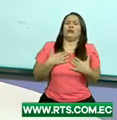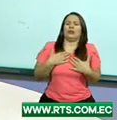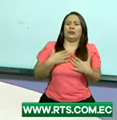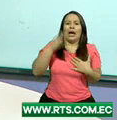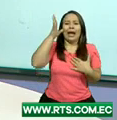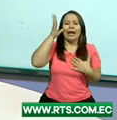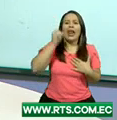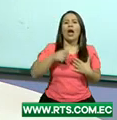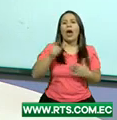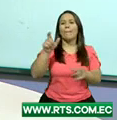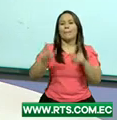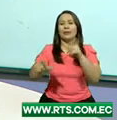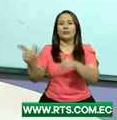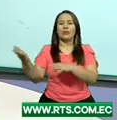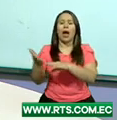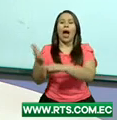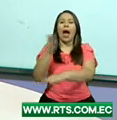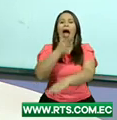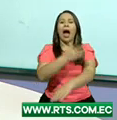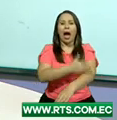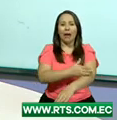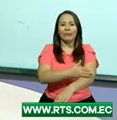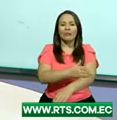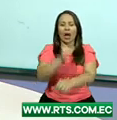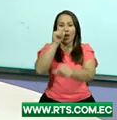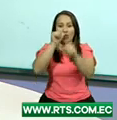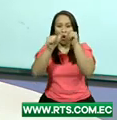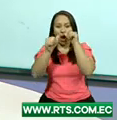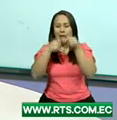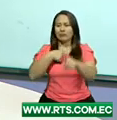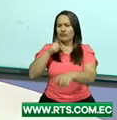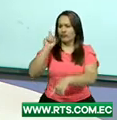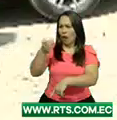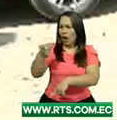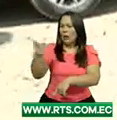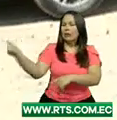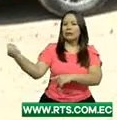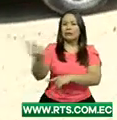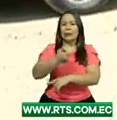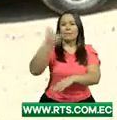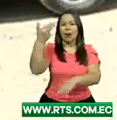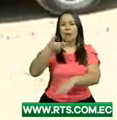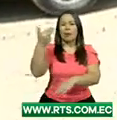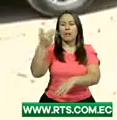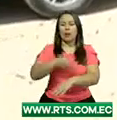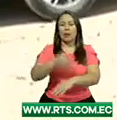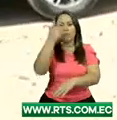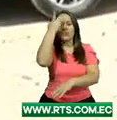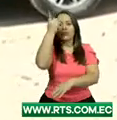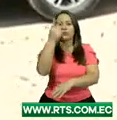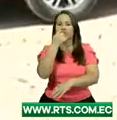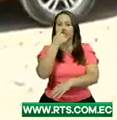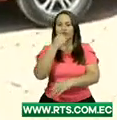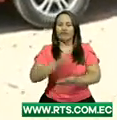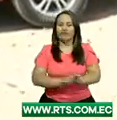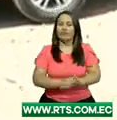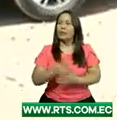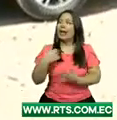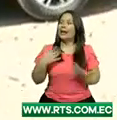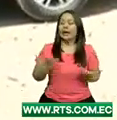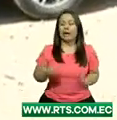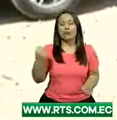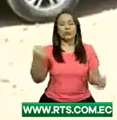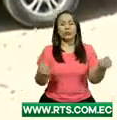que él había sido amenazado por supuestos consumidores de drogas no lo dejaron y subirse a su automóvil